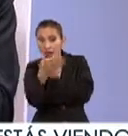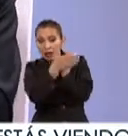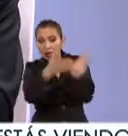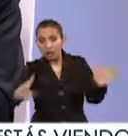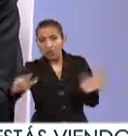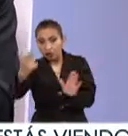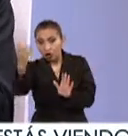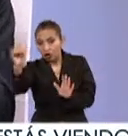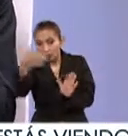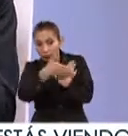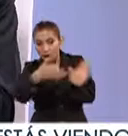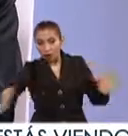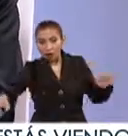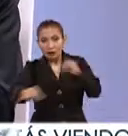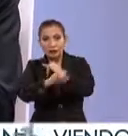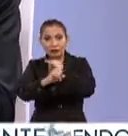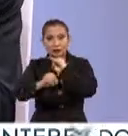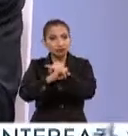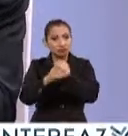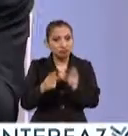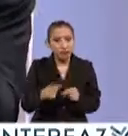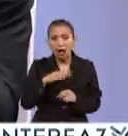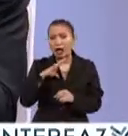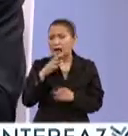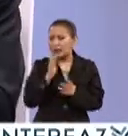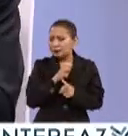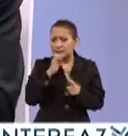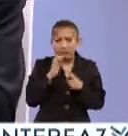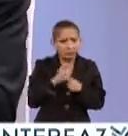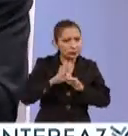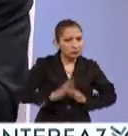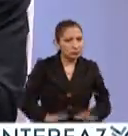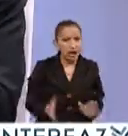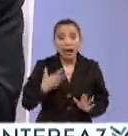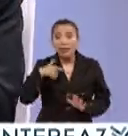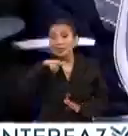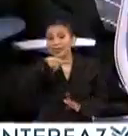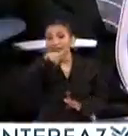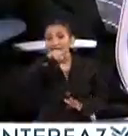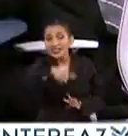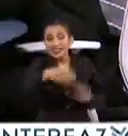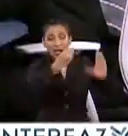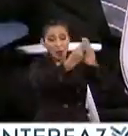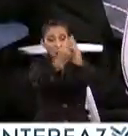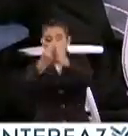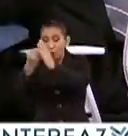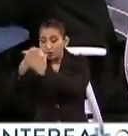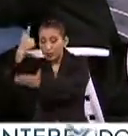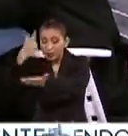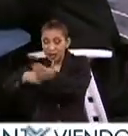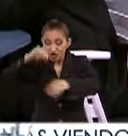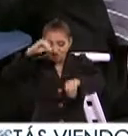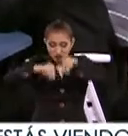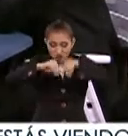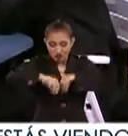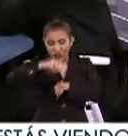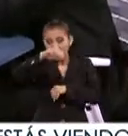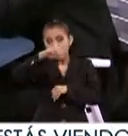el 12 de octubre con redes inalámbricas tenemos otros. Entonces ya tenemos 17 MOOCs en la plataforma,